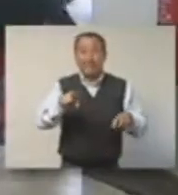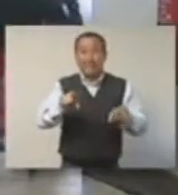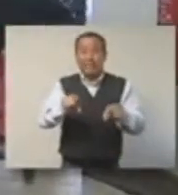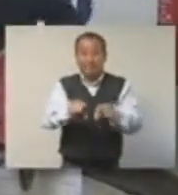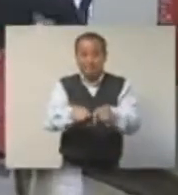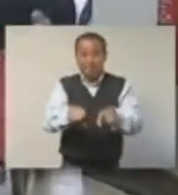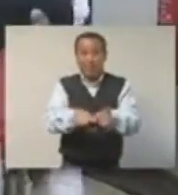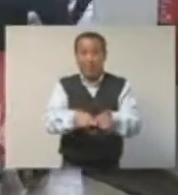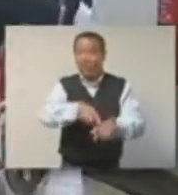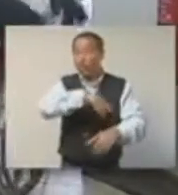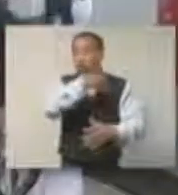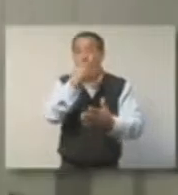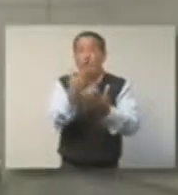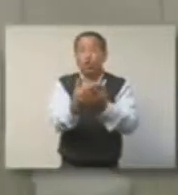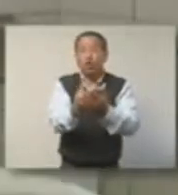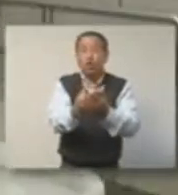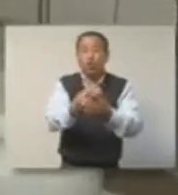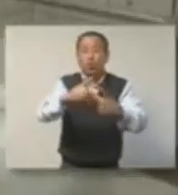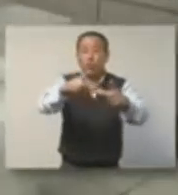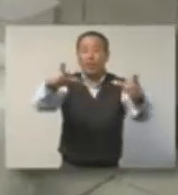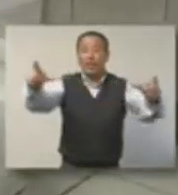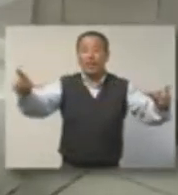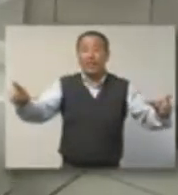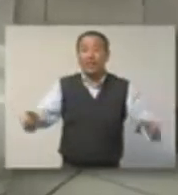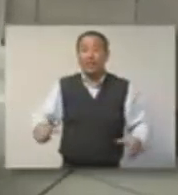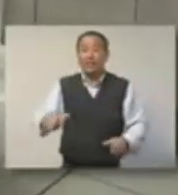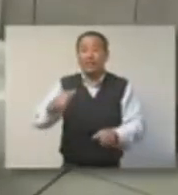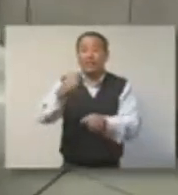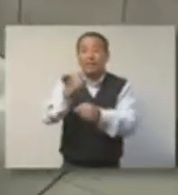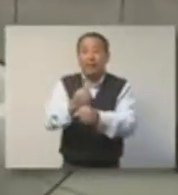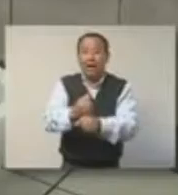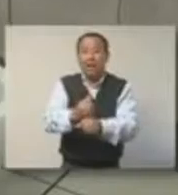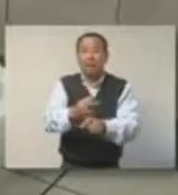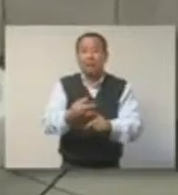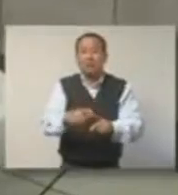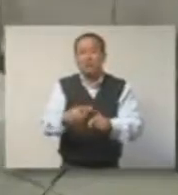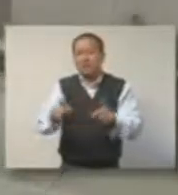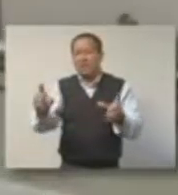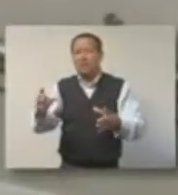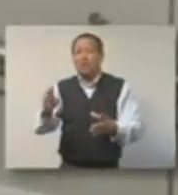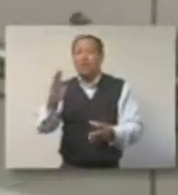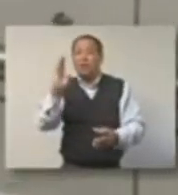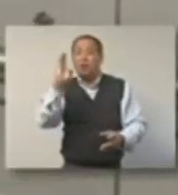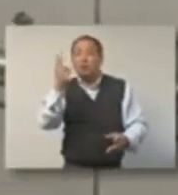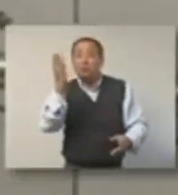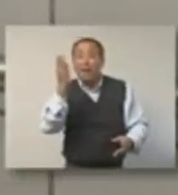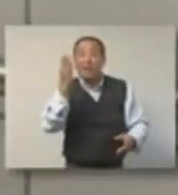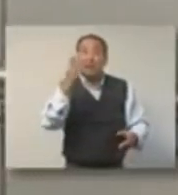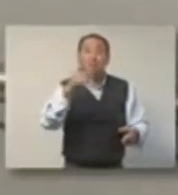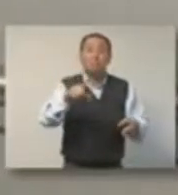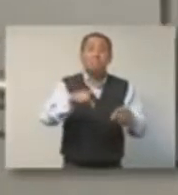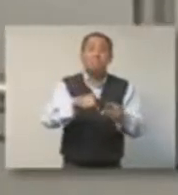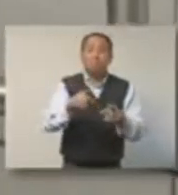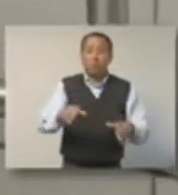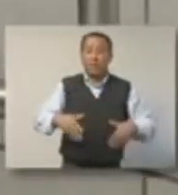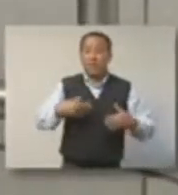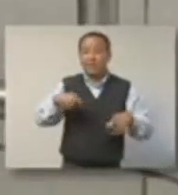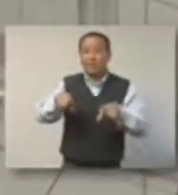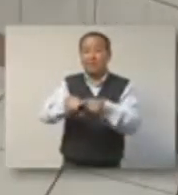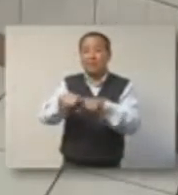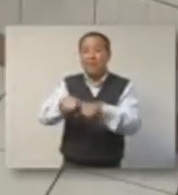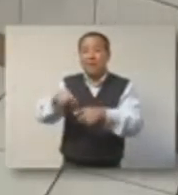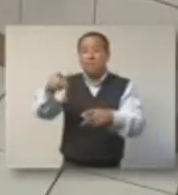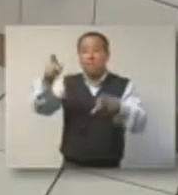Asimismo, todos los locales públicos deben contar con servicios higiénicos accesibles para personas con discapacidad.